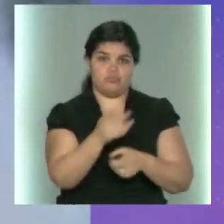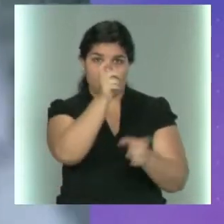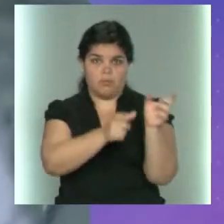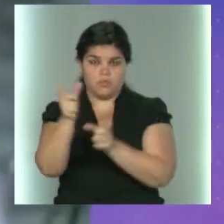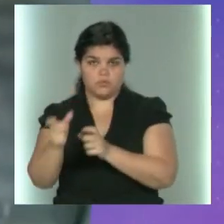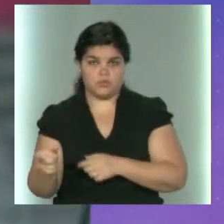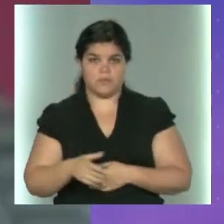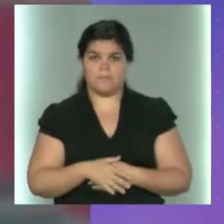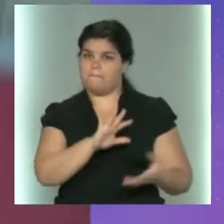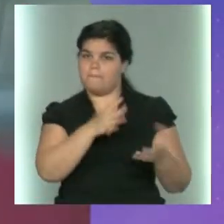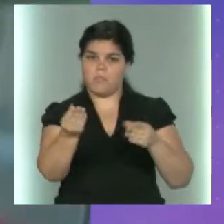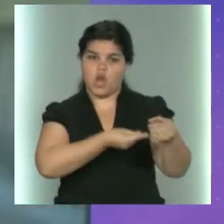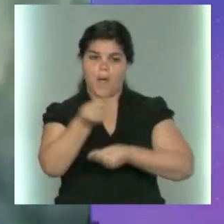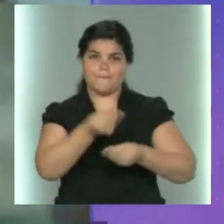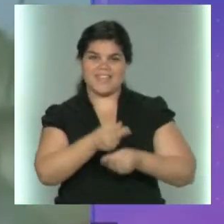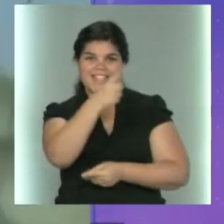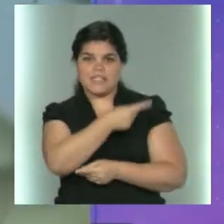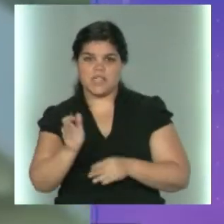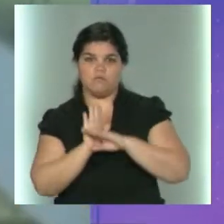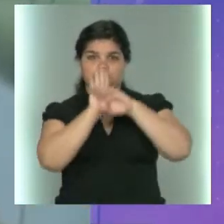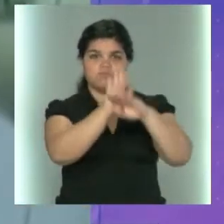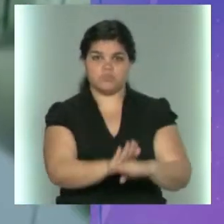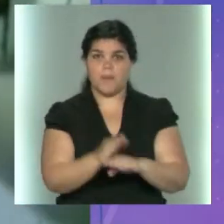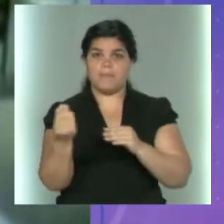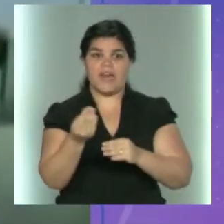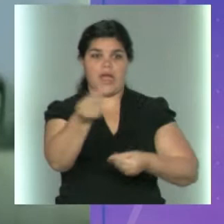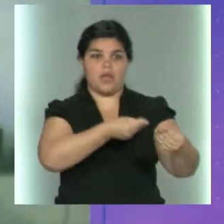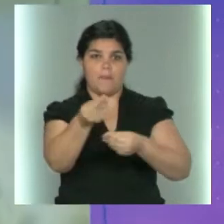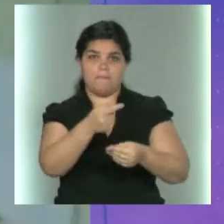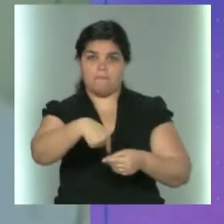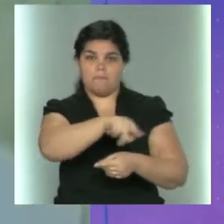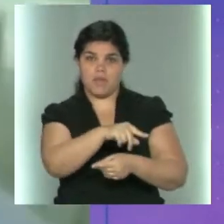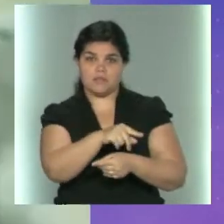Hay casi 100 empresas que apoyan a los inventores de prototipos.